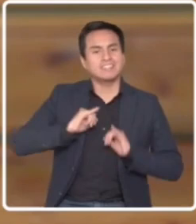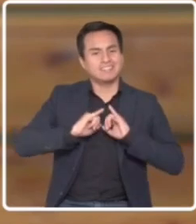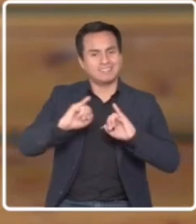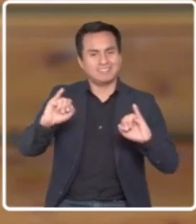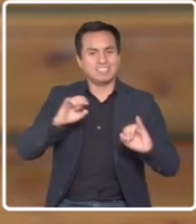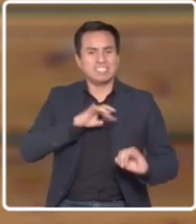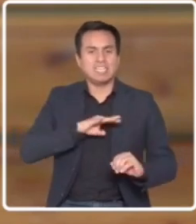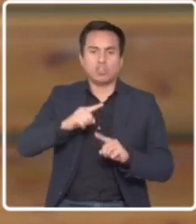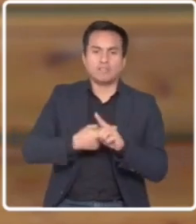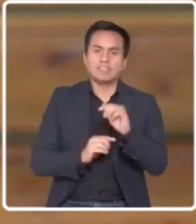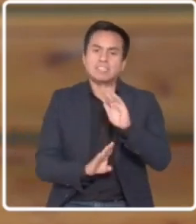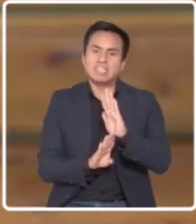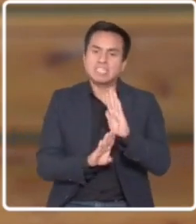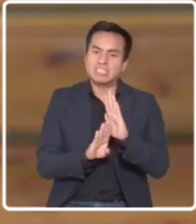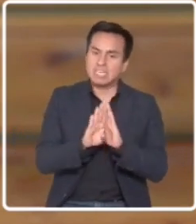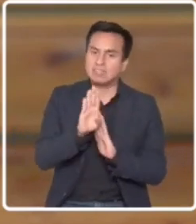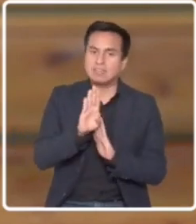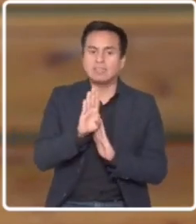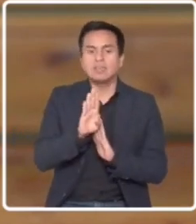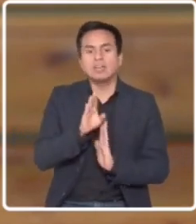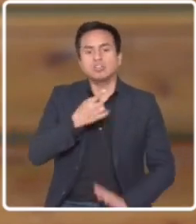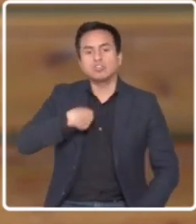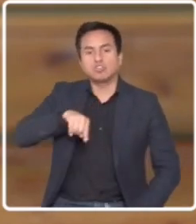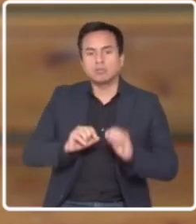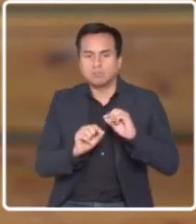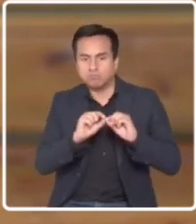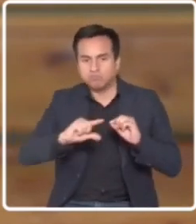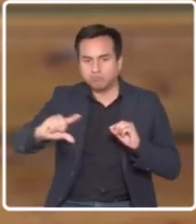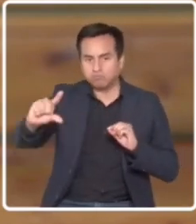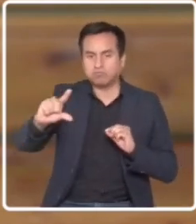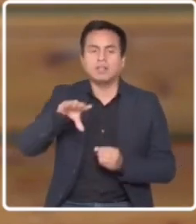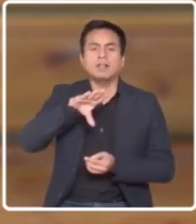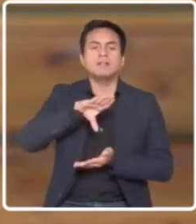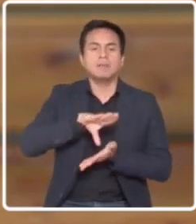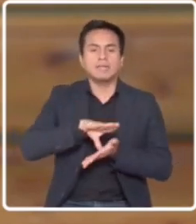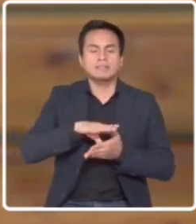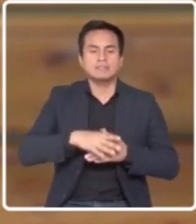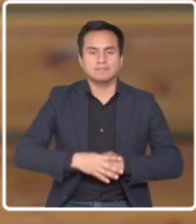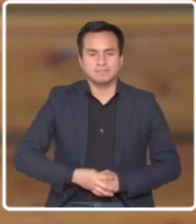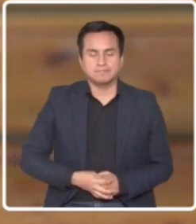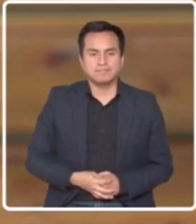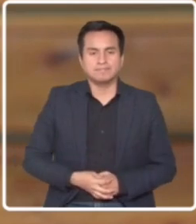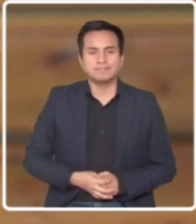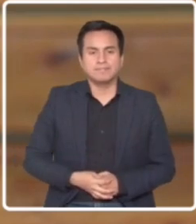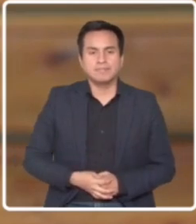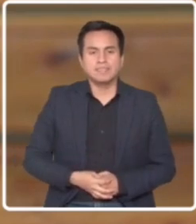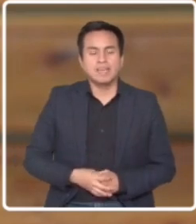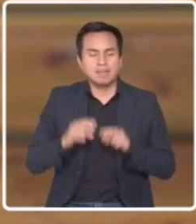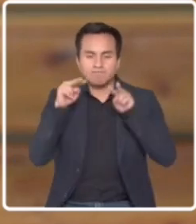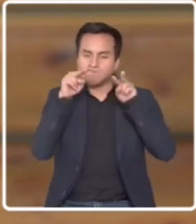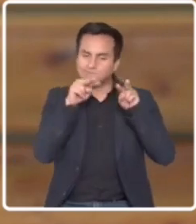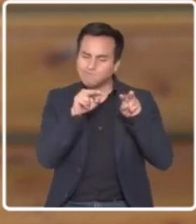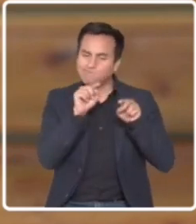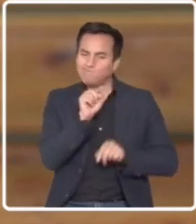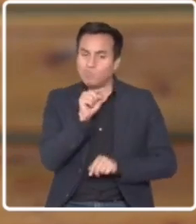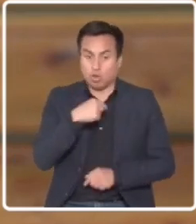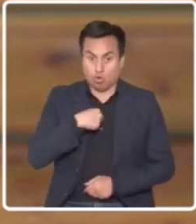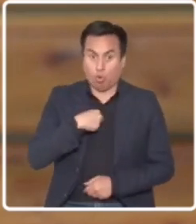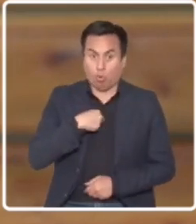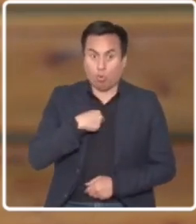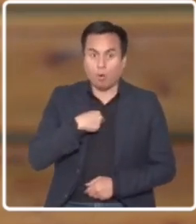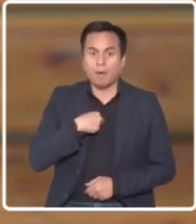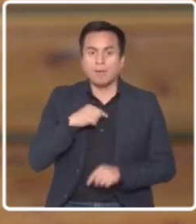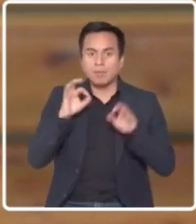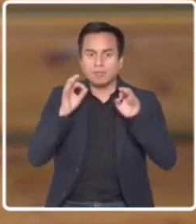que Chile va a volver a crecer, un año en el que vamos a despegar como país. Y desde esa perspectiva yo voy a